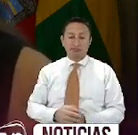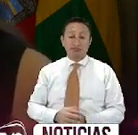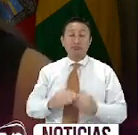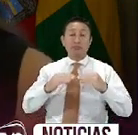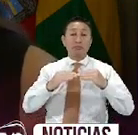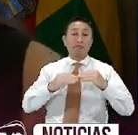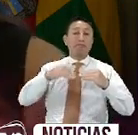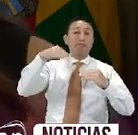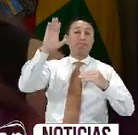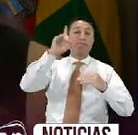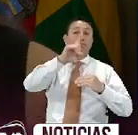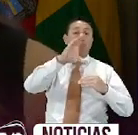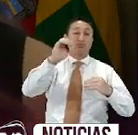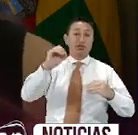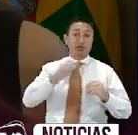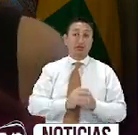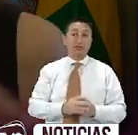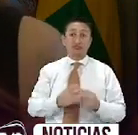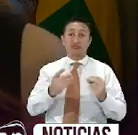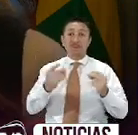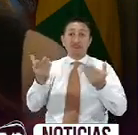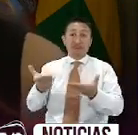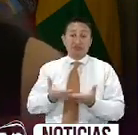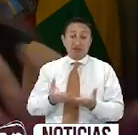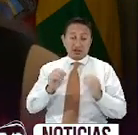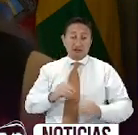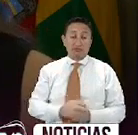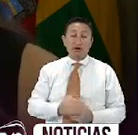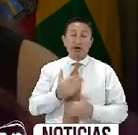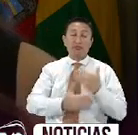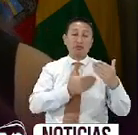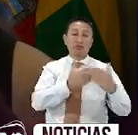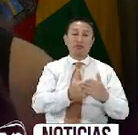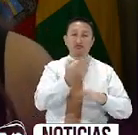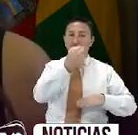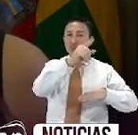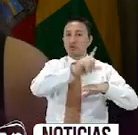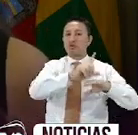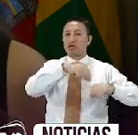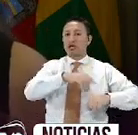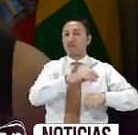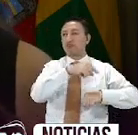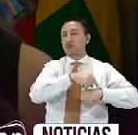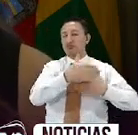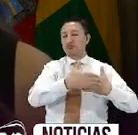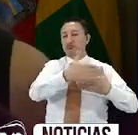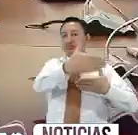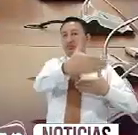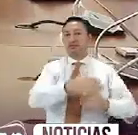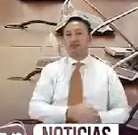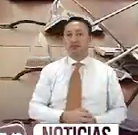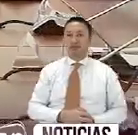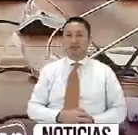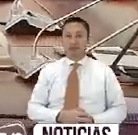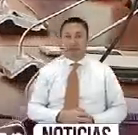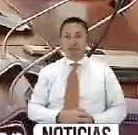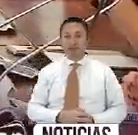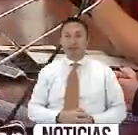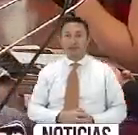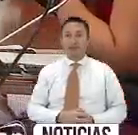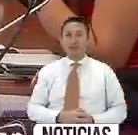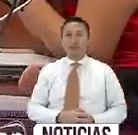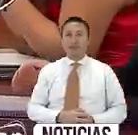más de 100 megavatios también van a ser recibidos, pero bueno, con el procedimiento normal que toma ya un poco más de tiempo, ¿no? La liberación